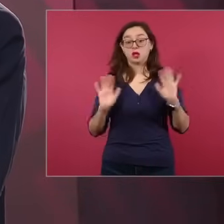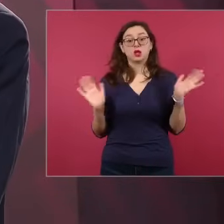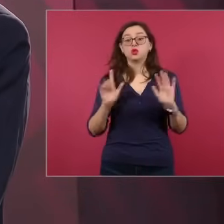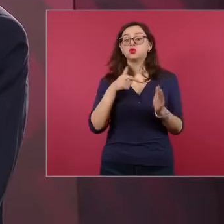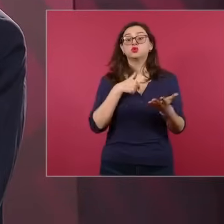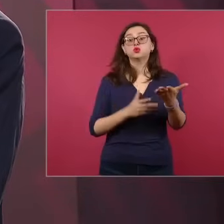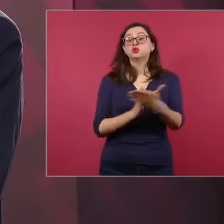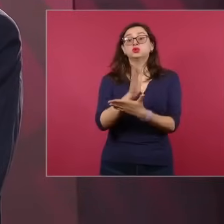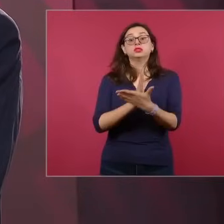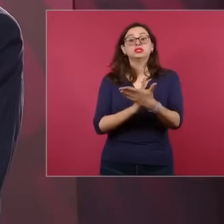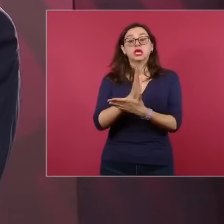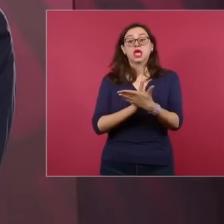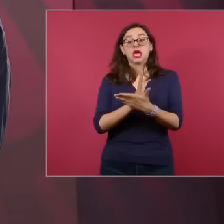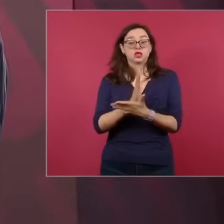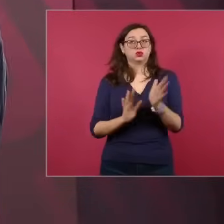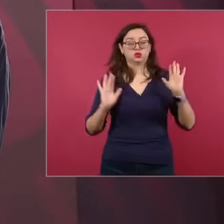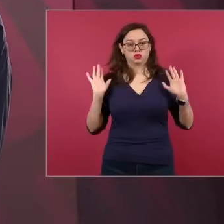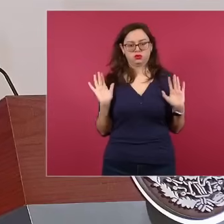yo soy